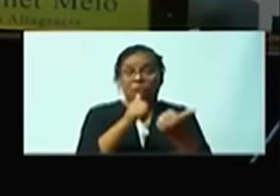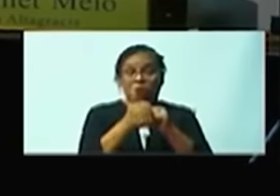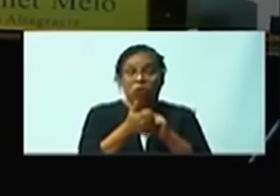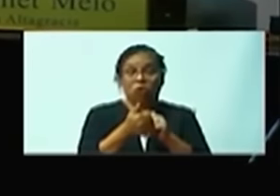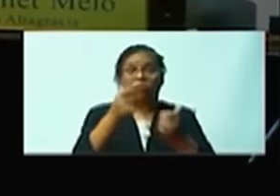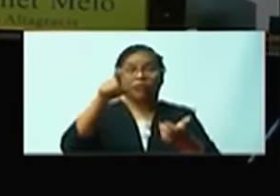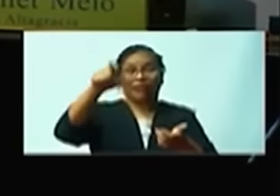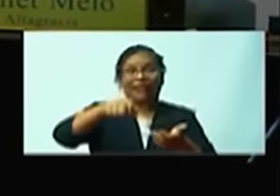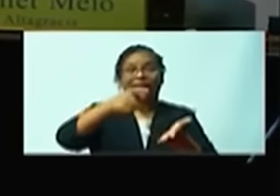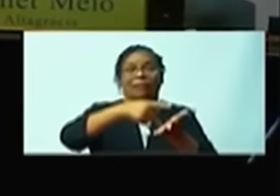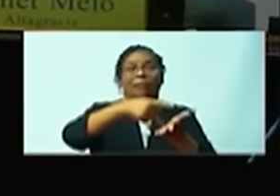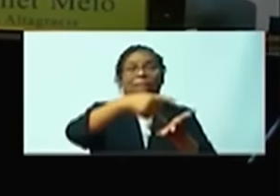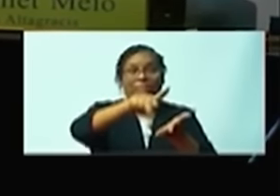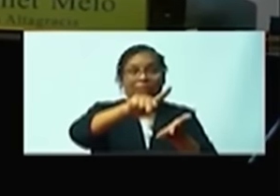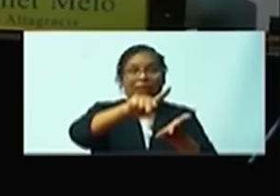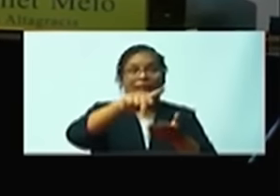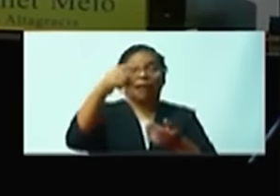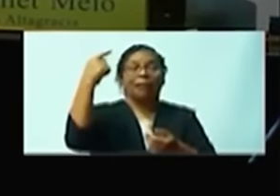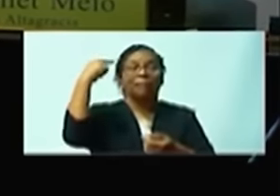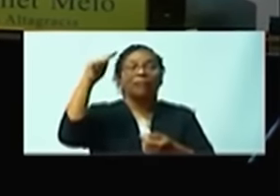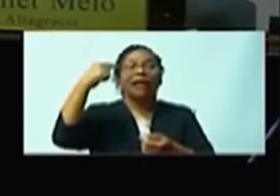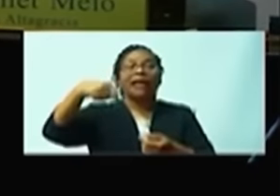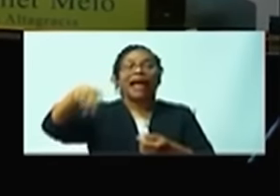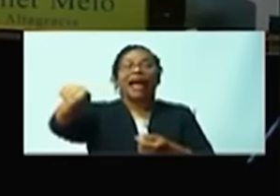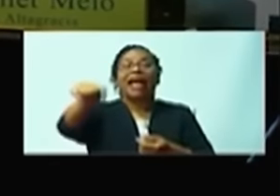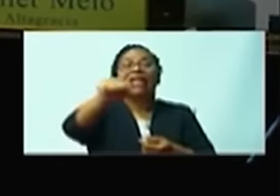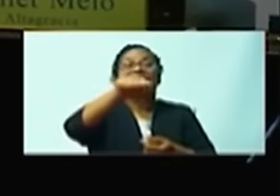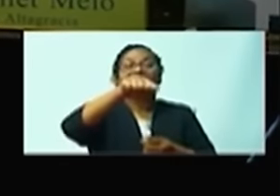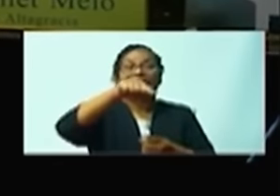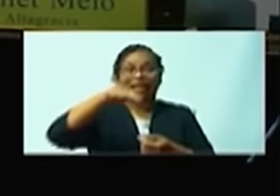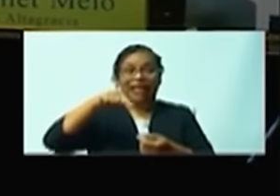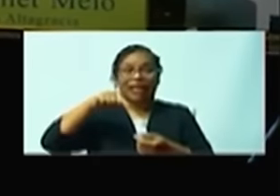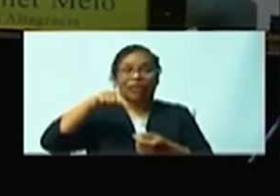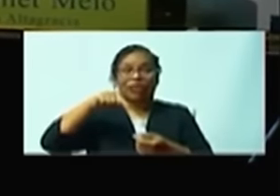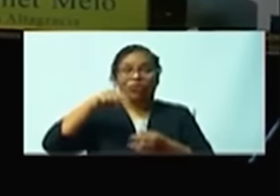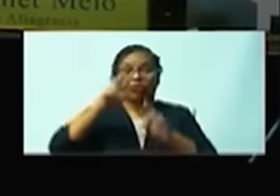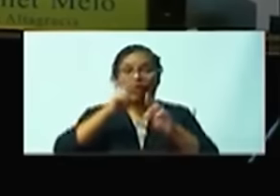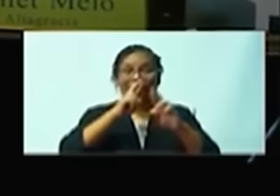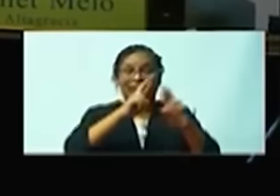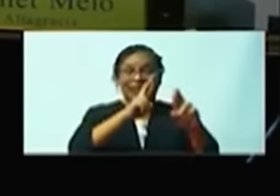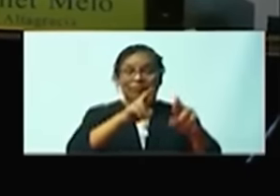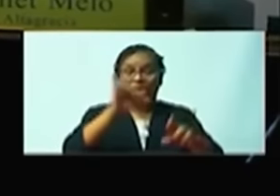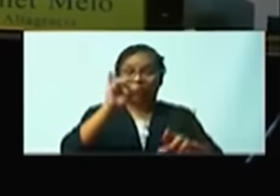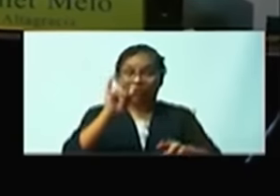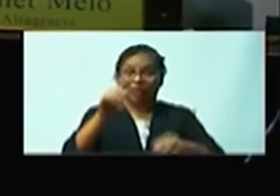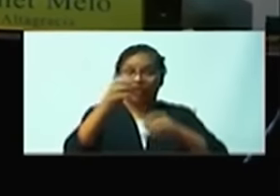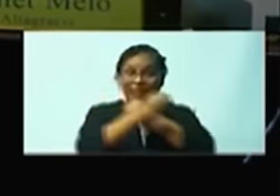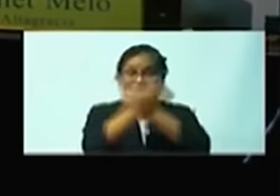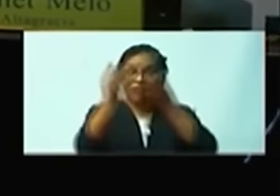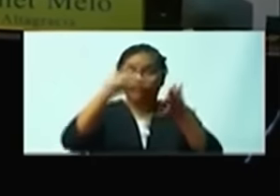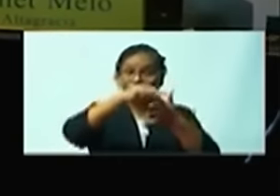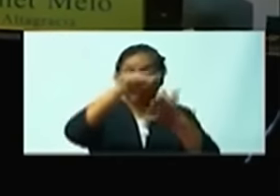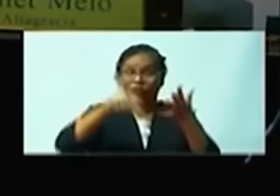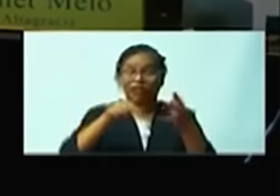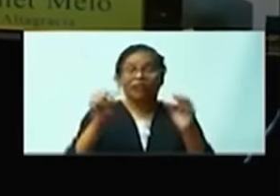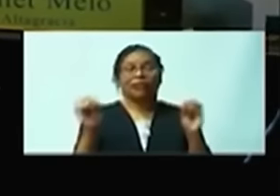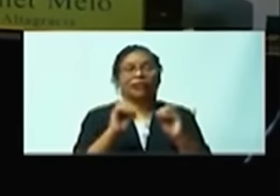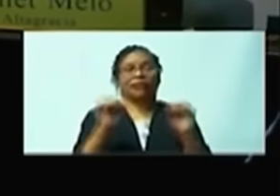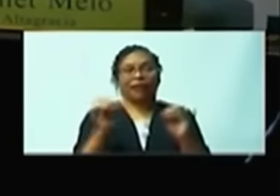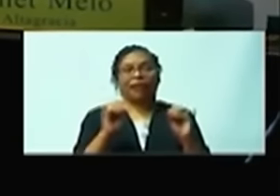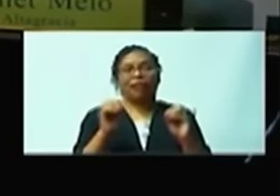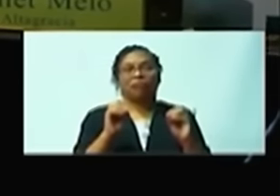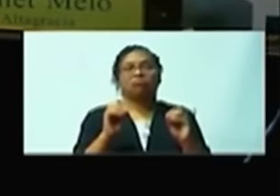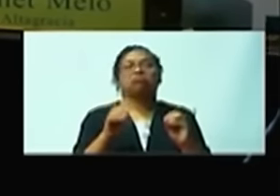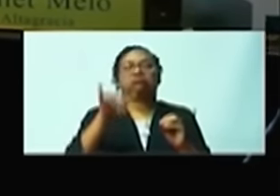de información que levante el DNI, lo cual deben preservarse en el archivo. Esta sí fue incluida, la única de las